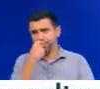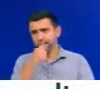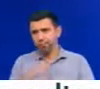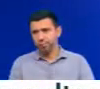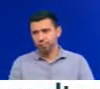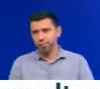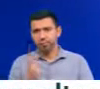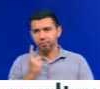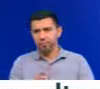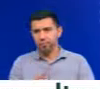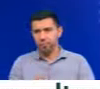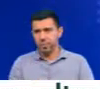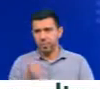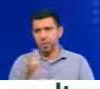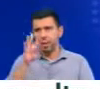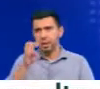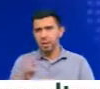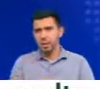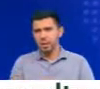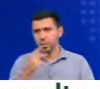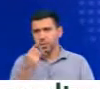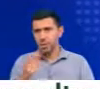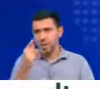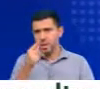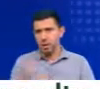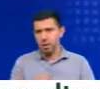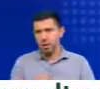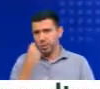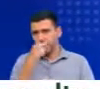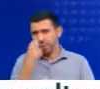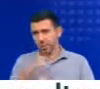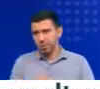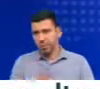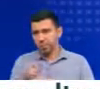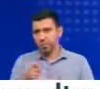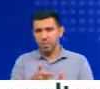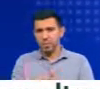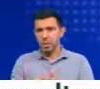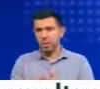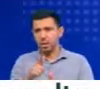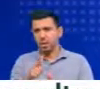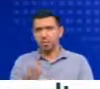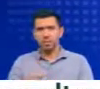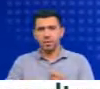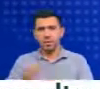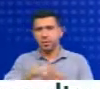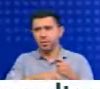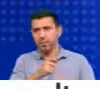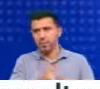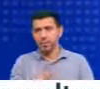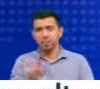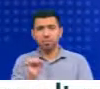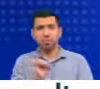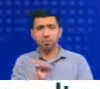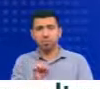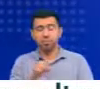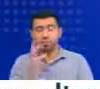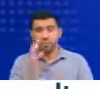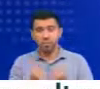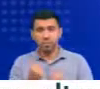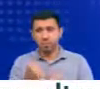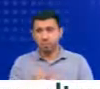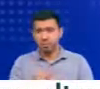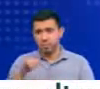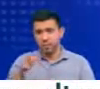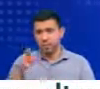total, 19 kilogramos de clorhidrato de cocaína embalados y listos para ser distribuidos. El conductor del vehículo resultó ser Gerson